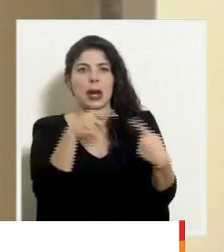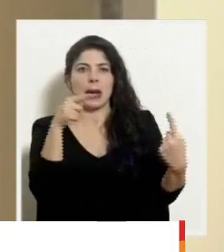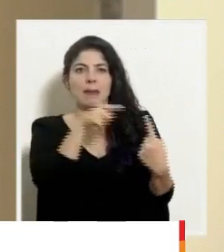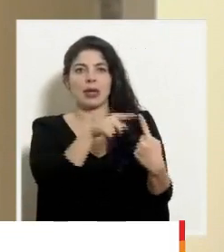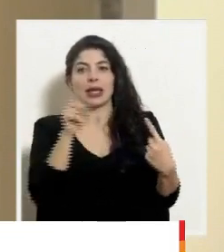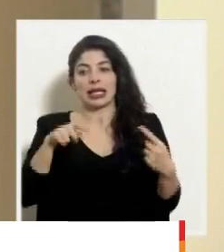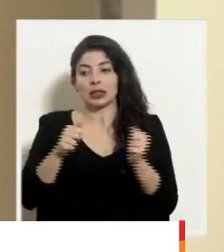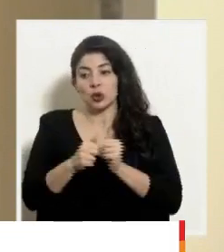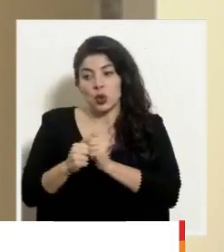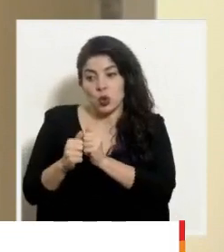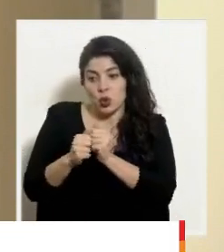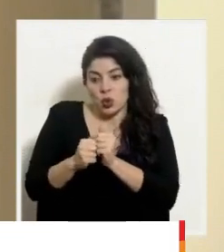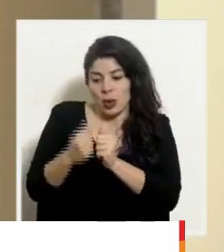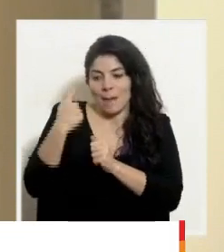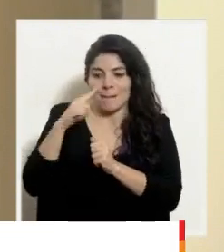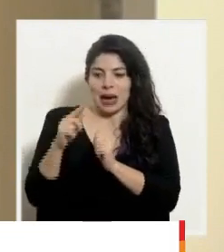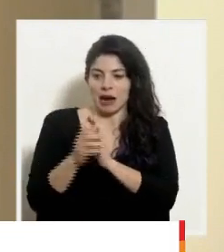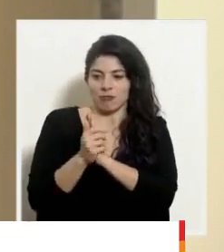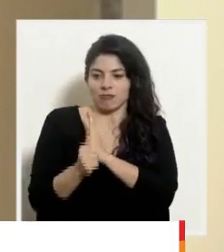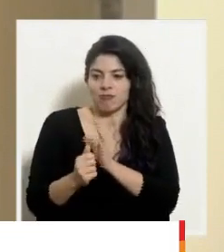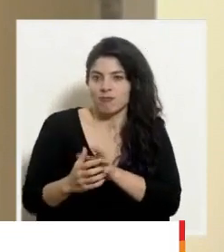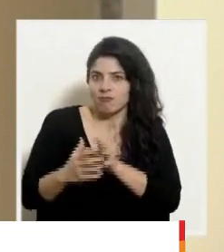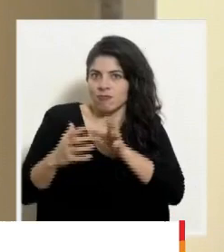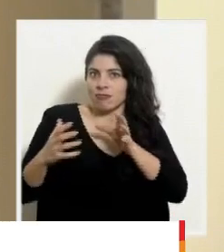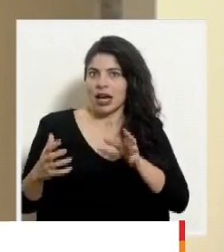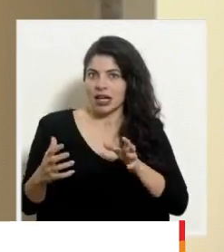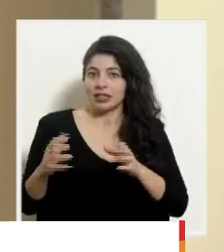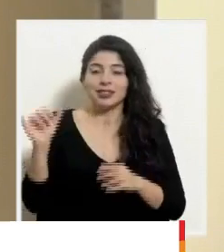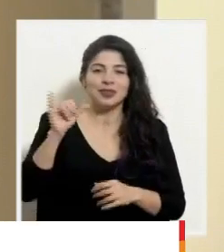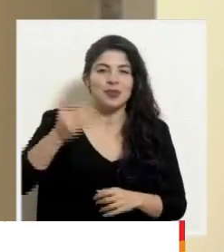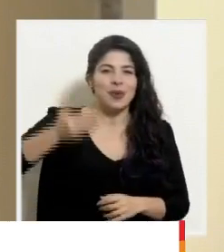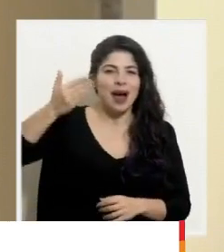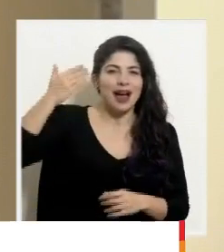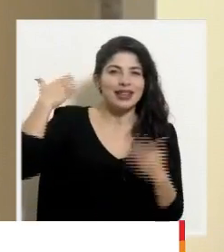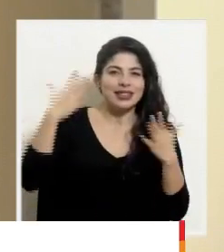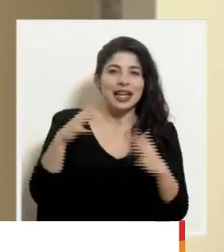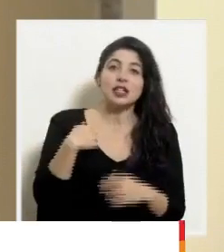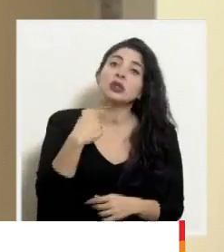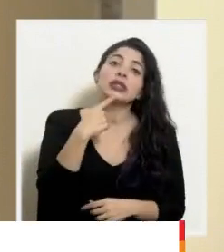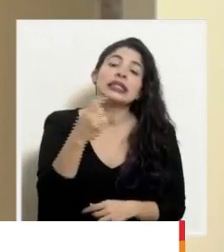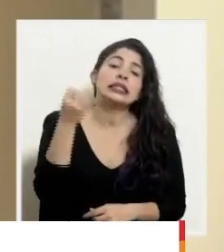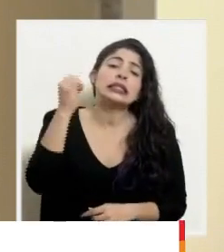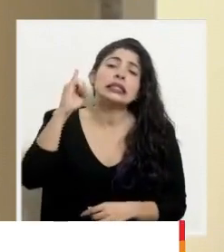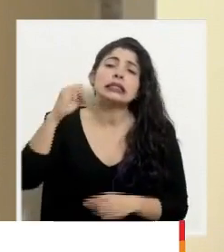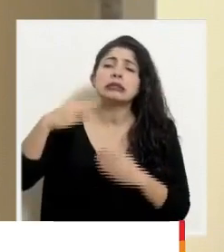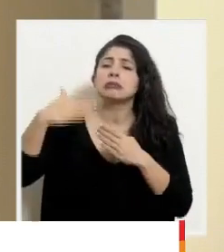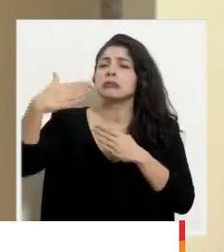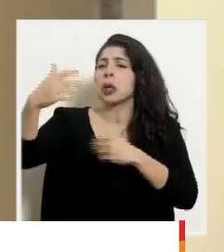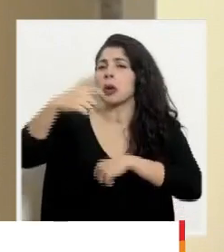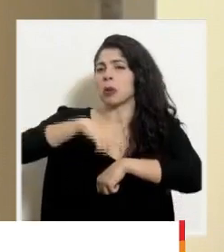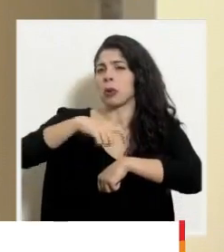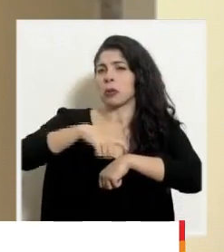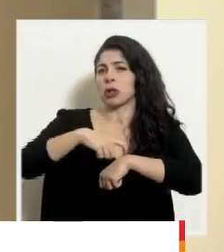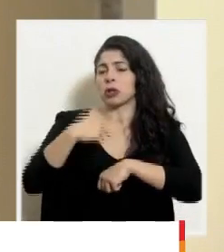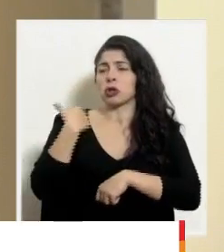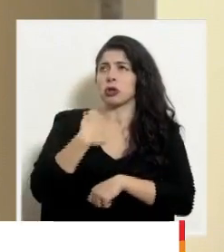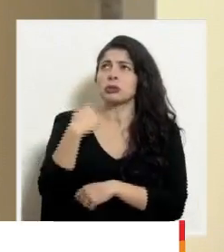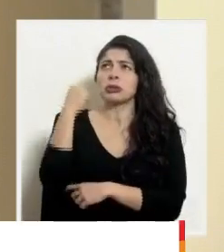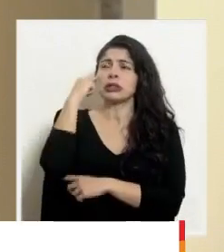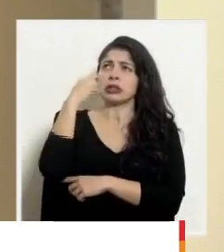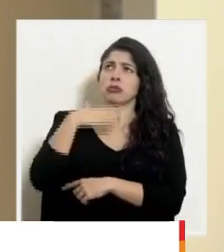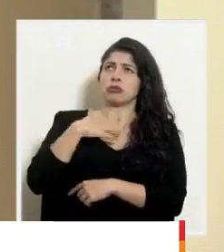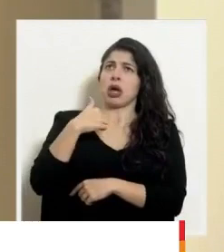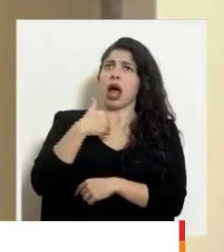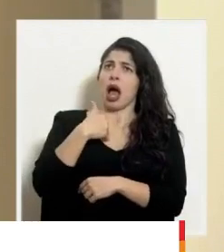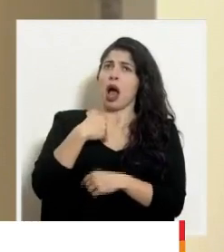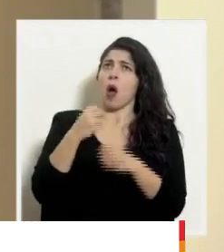nuestro país para responder. Como he dicho en otras oportunidades, si en algún momento consideramos que tenemos la